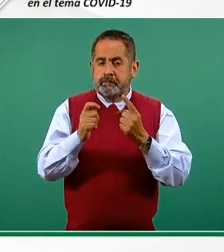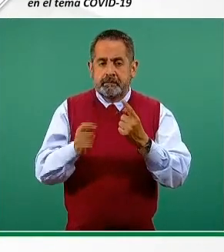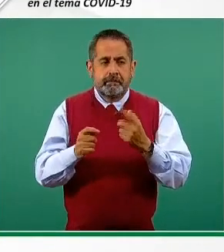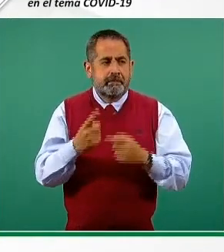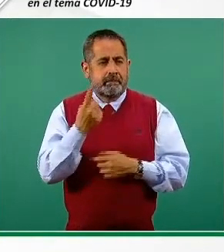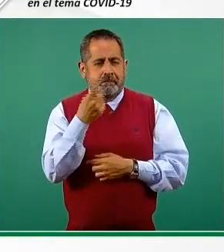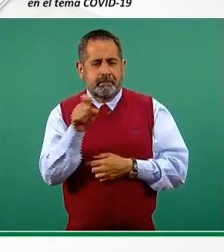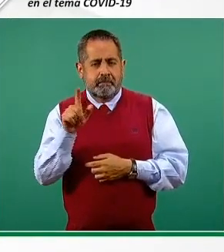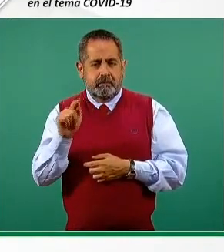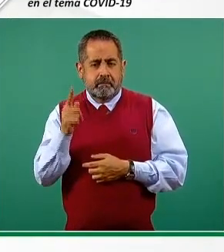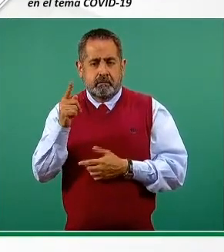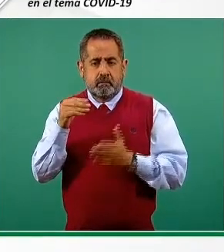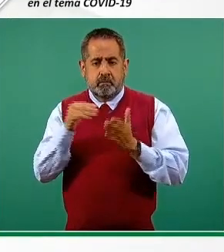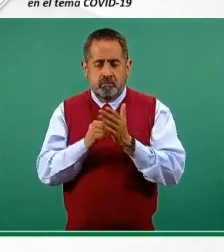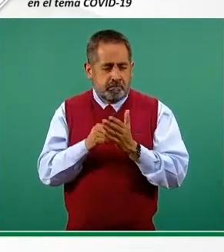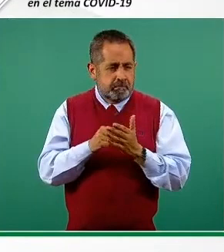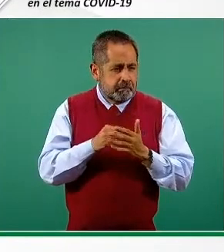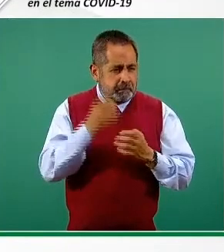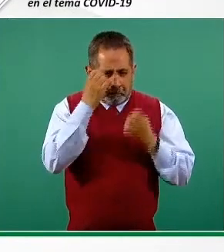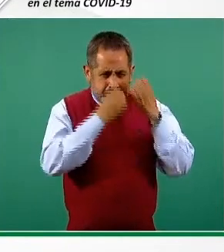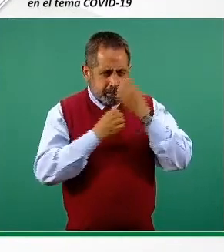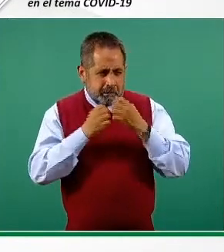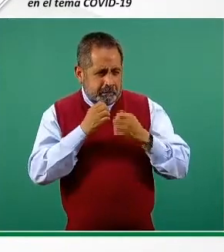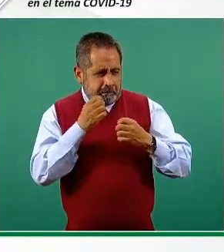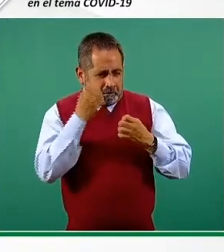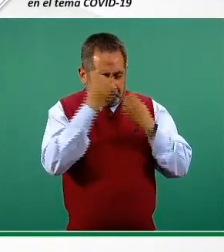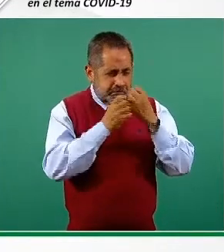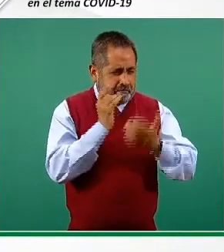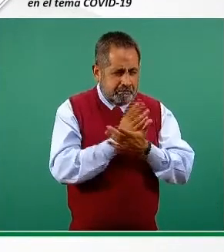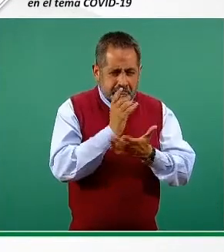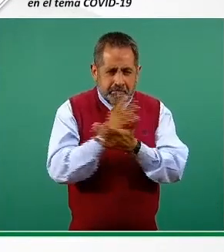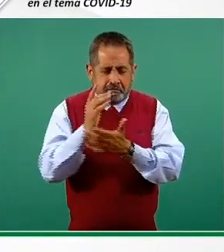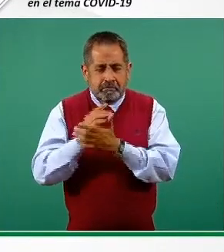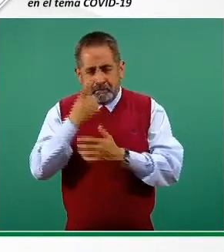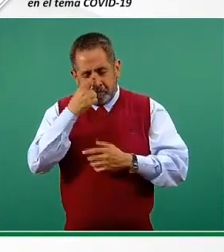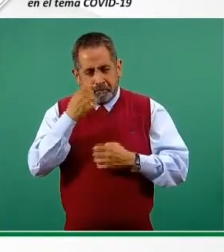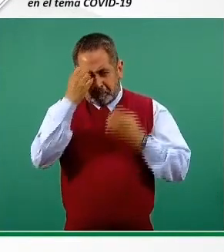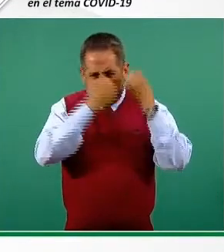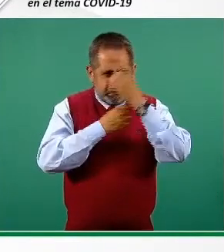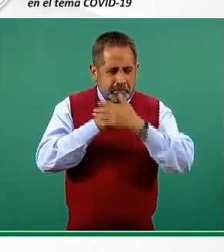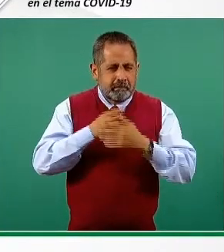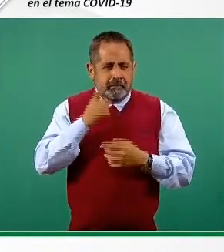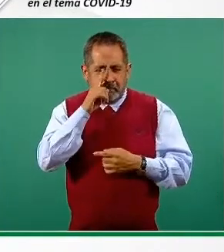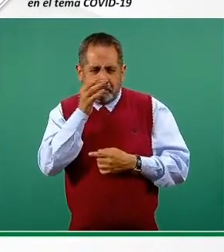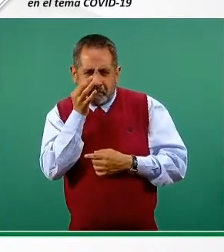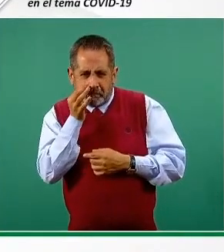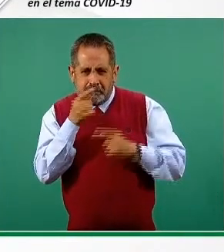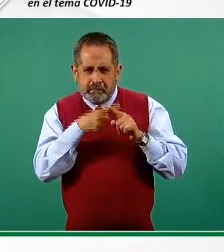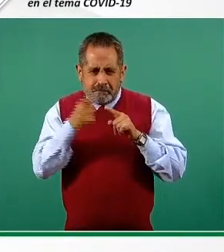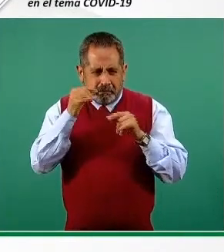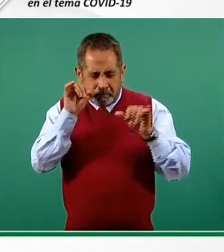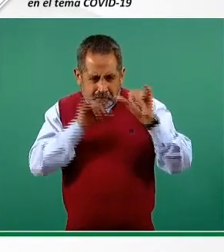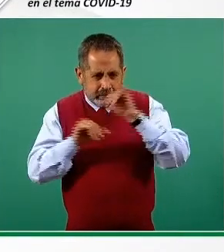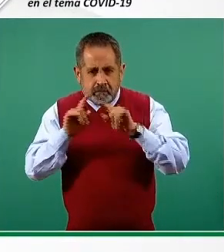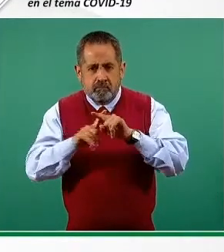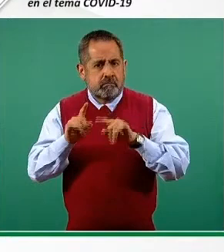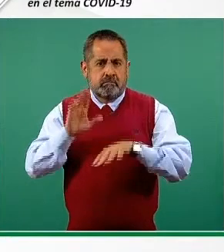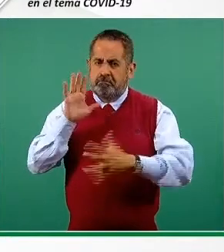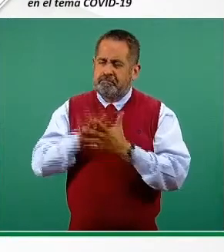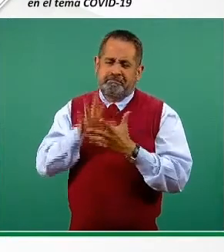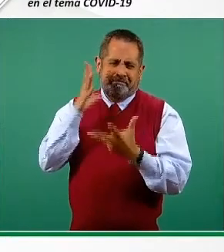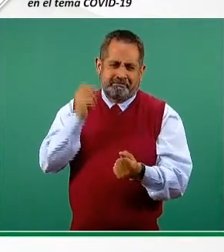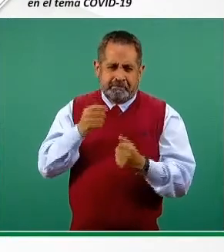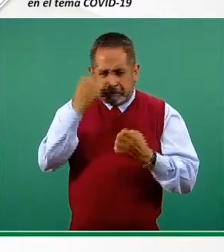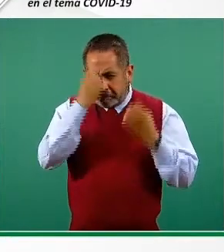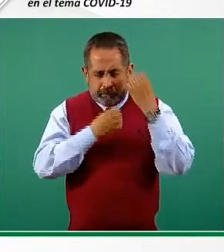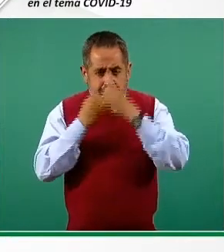más de 171,000 muestras. Somos la sexta entidad que más muestras realiza por cada millón de habitantes,